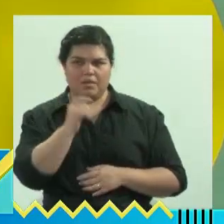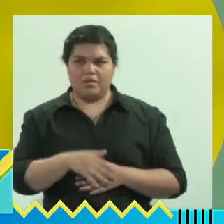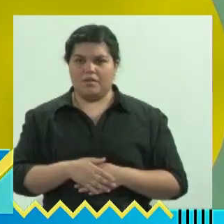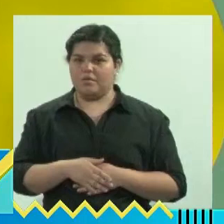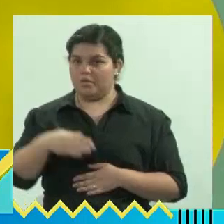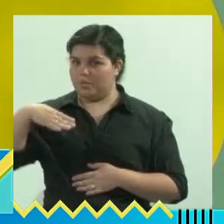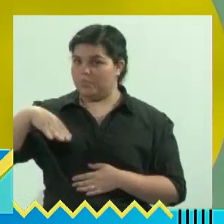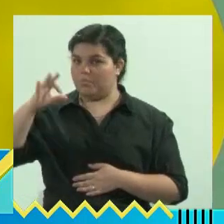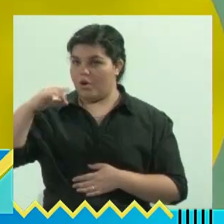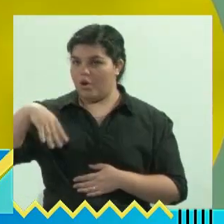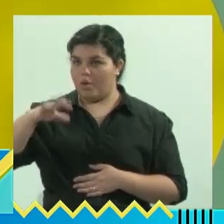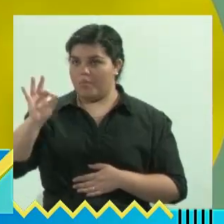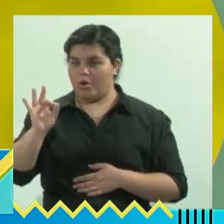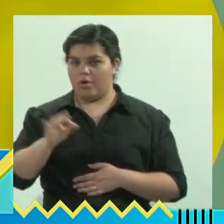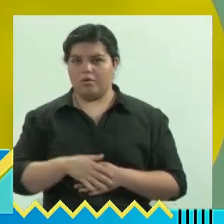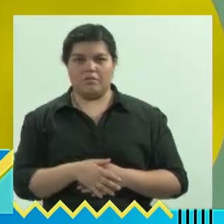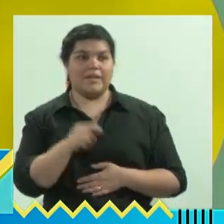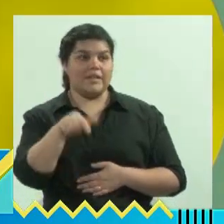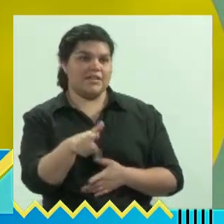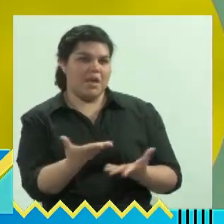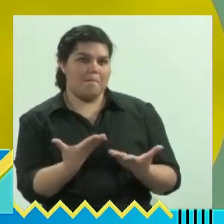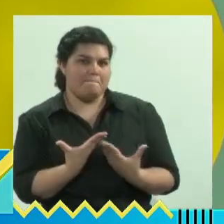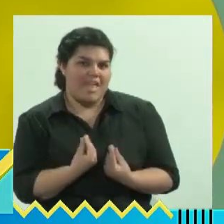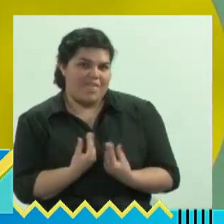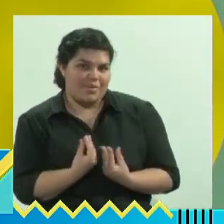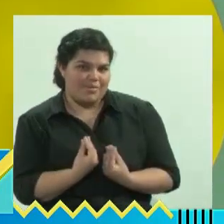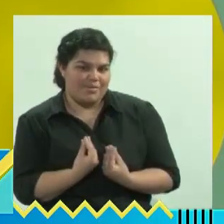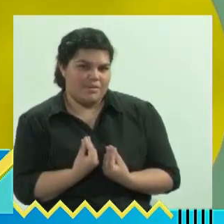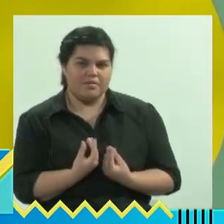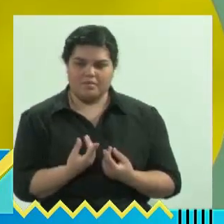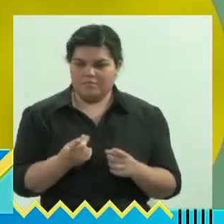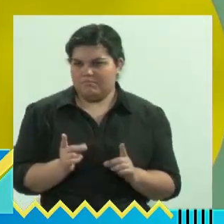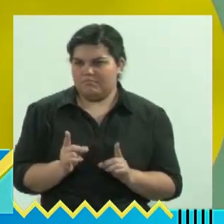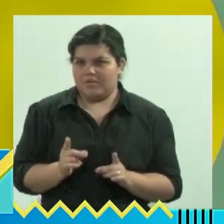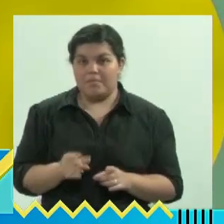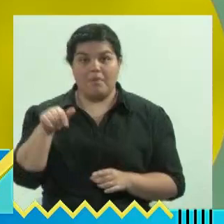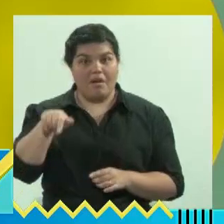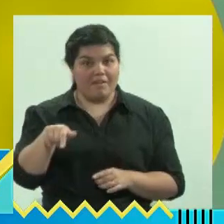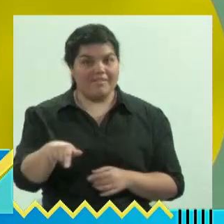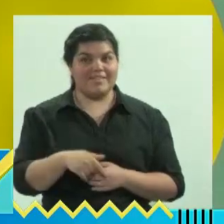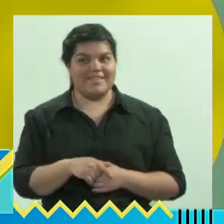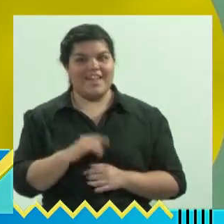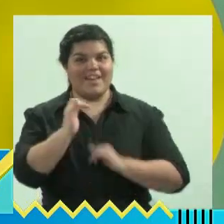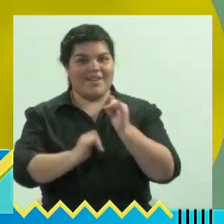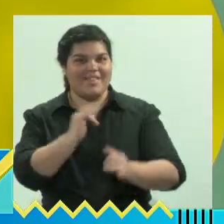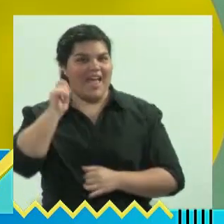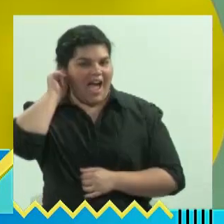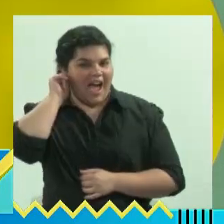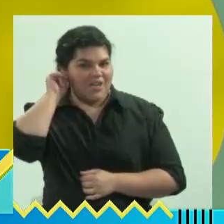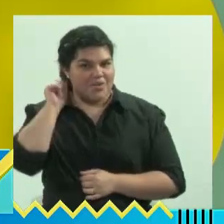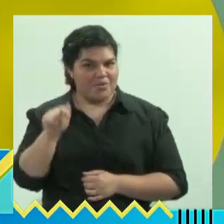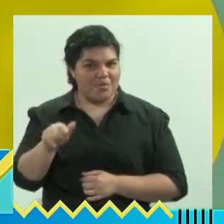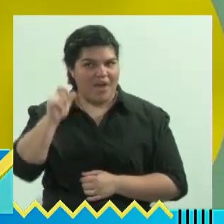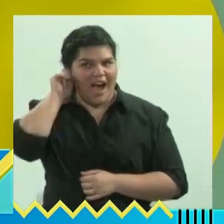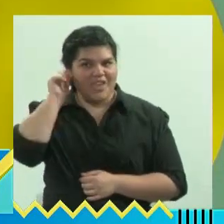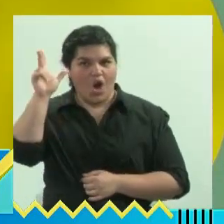Momo. Bien. Y ella tenía mucho miedo alrededor de eso, entonces yo aproveché para decirle, bueno, ¿ves? Por eso los niños de tu edad, 8 años